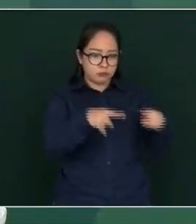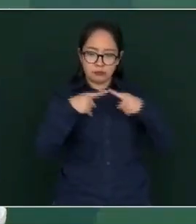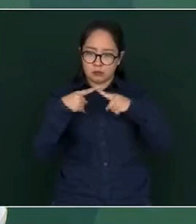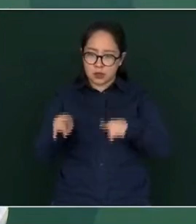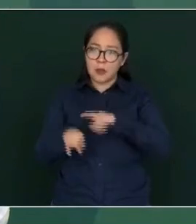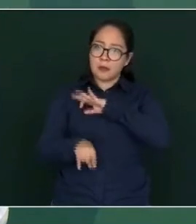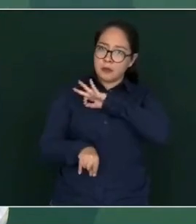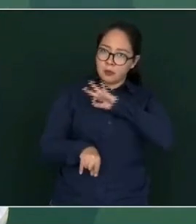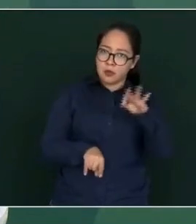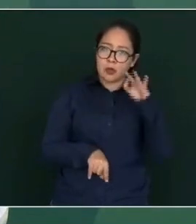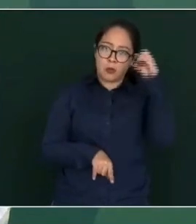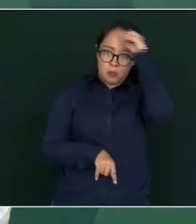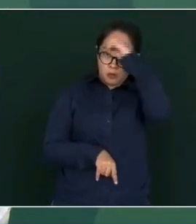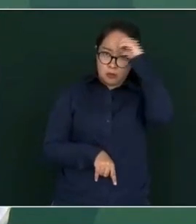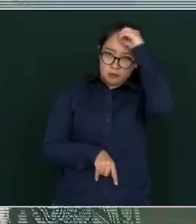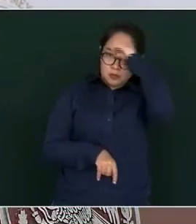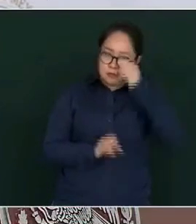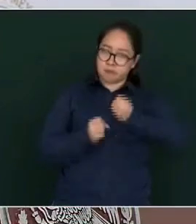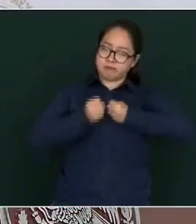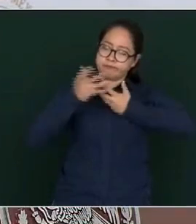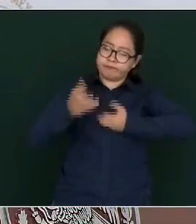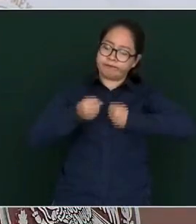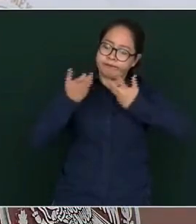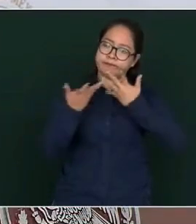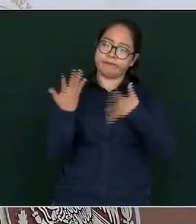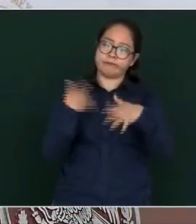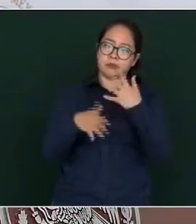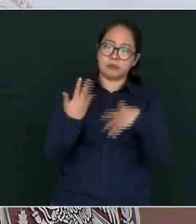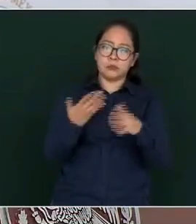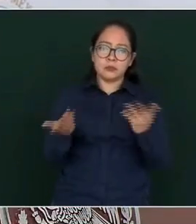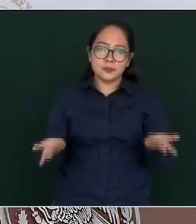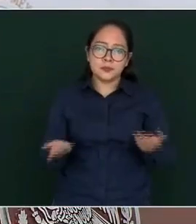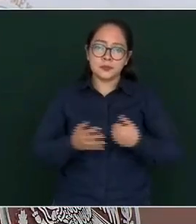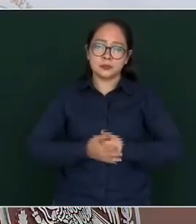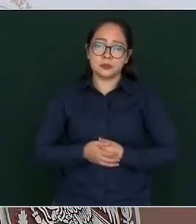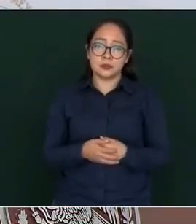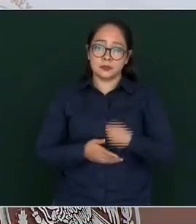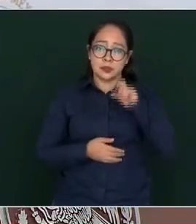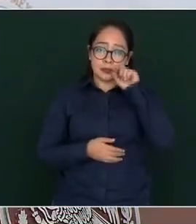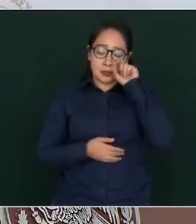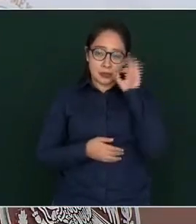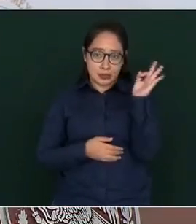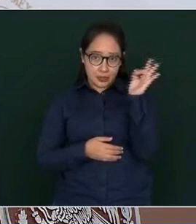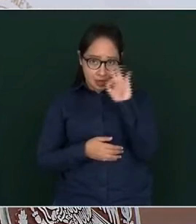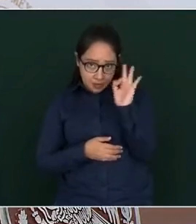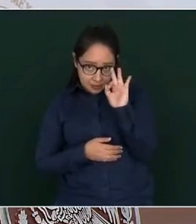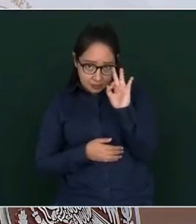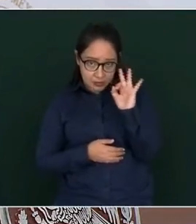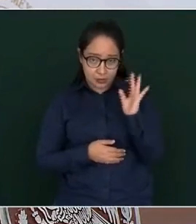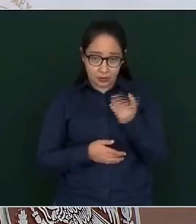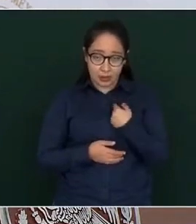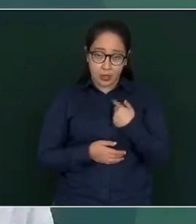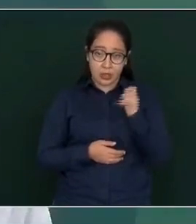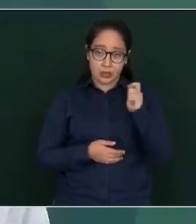dar a conocer lo que pensamos, que no se opte por la hipocresía,